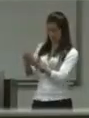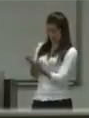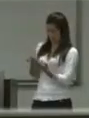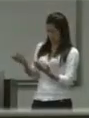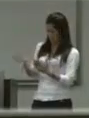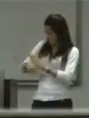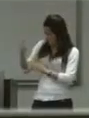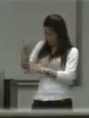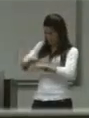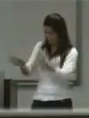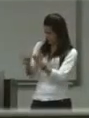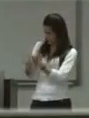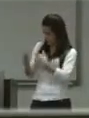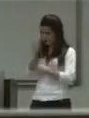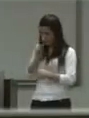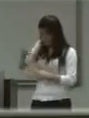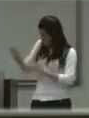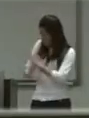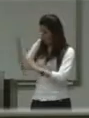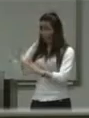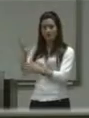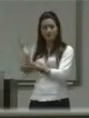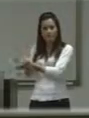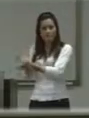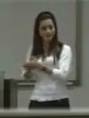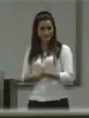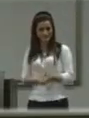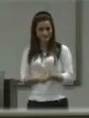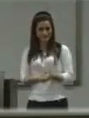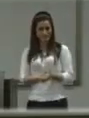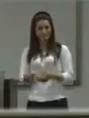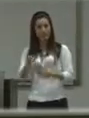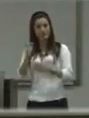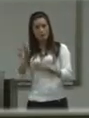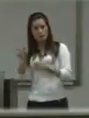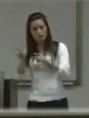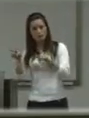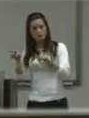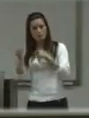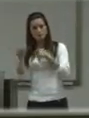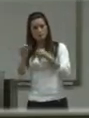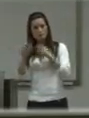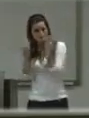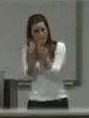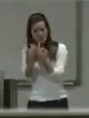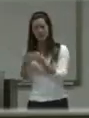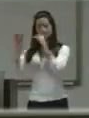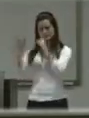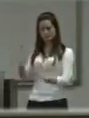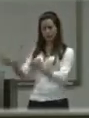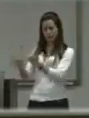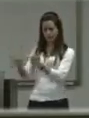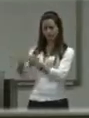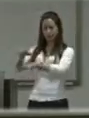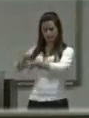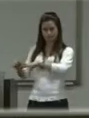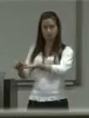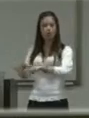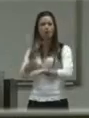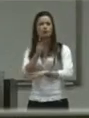Entonces el la Fuente como de impulso para iniciar los procesos de interdicción esterilización somos profesionales